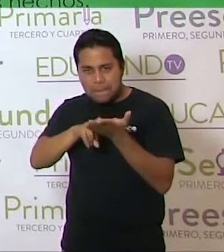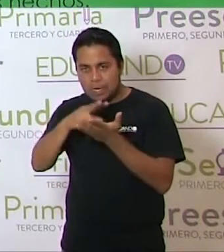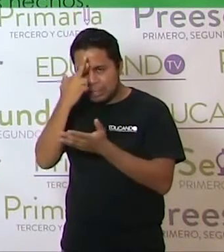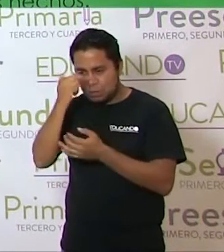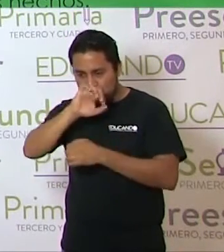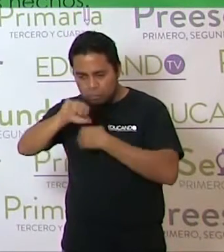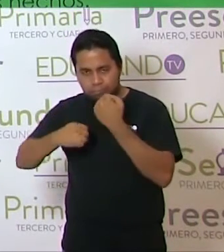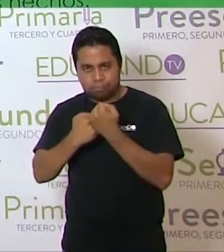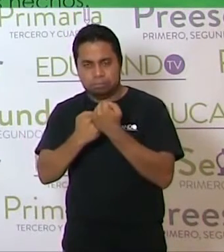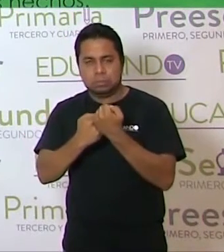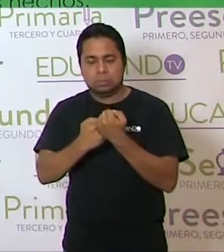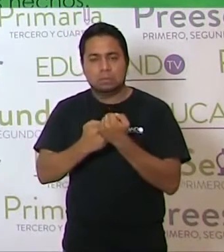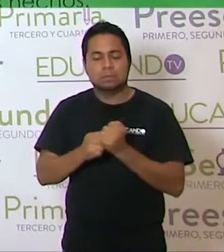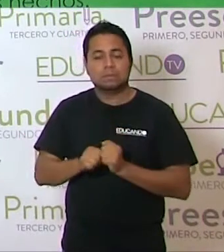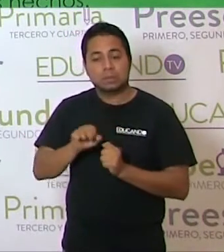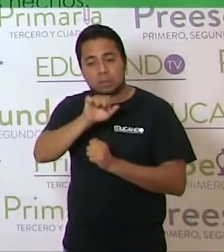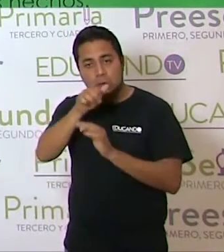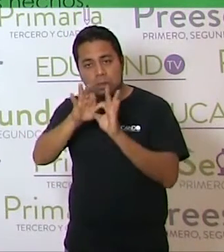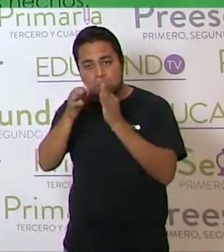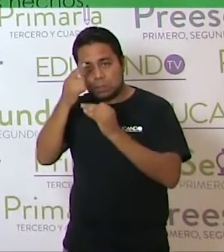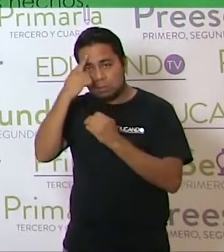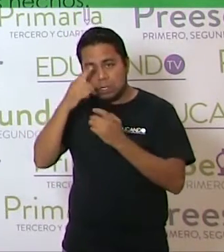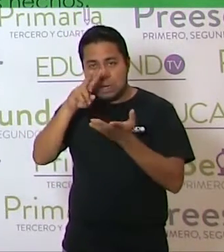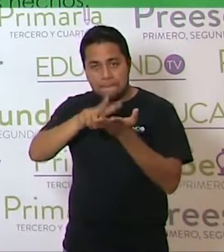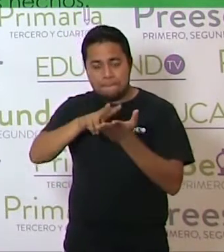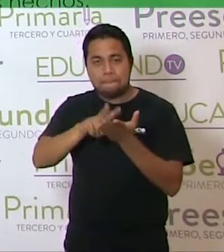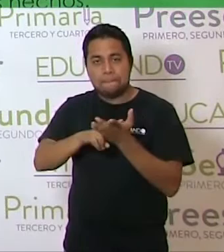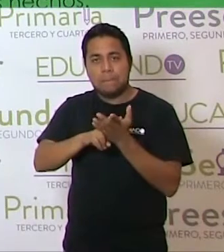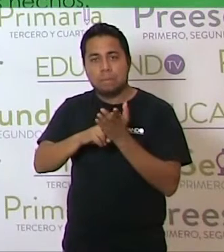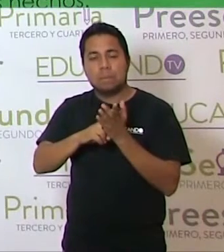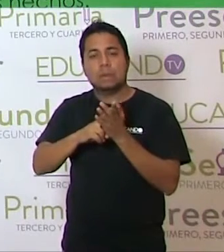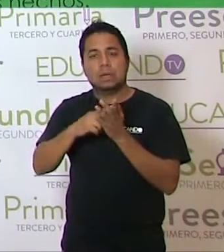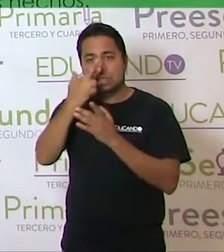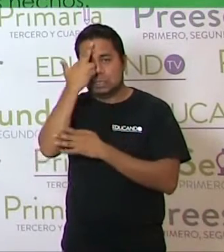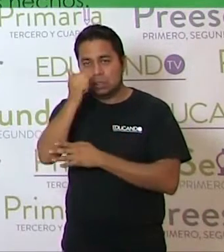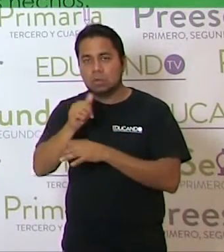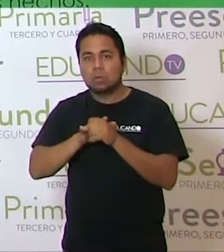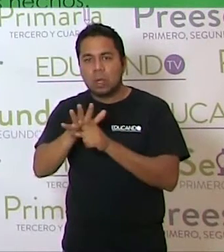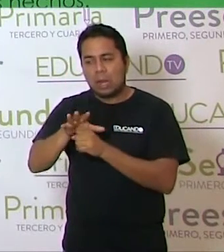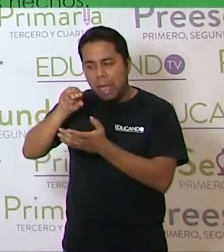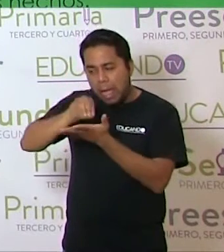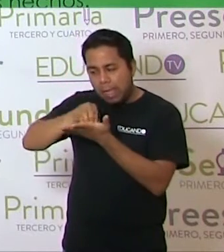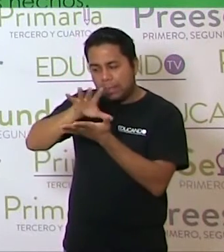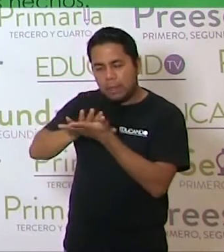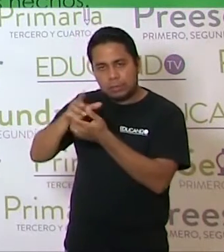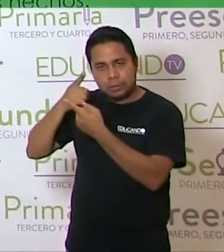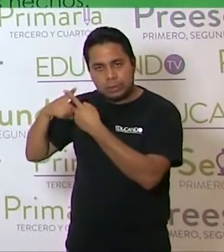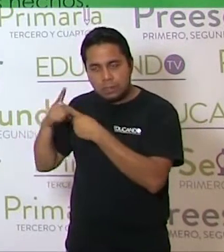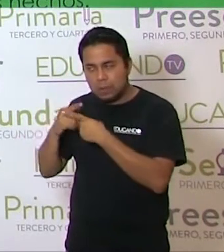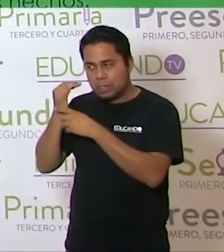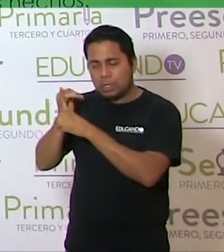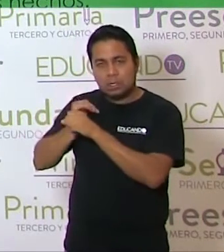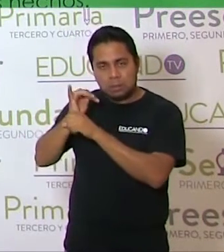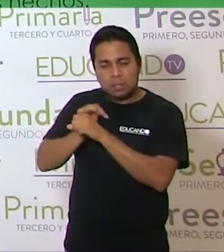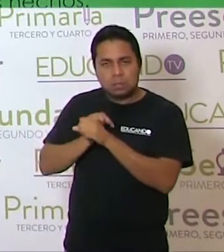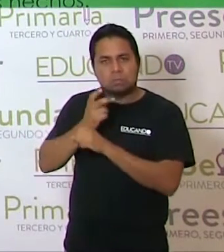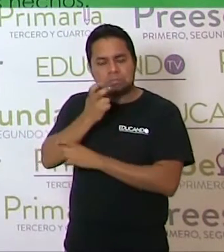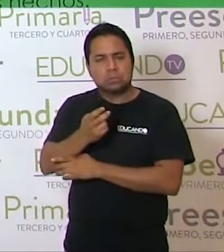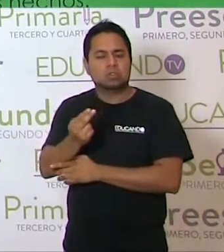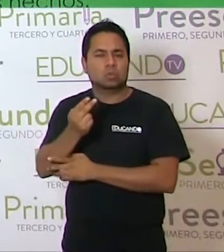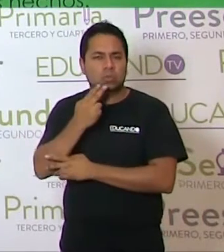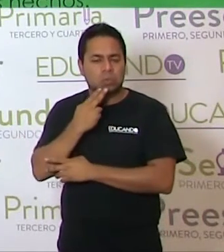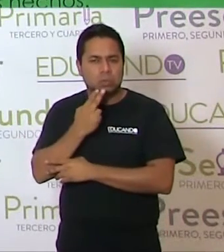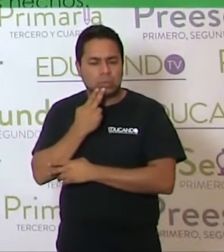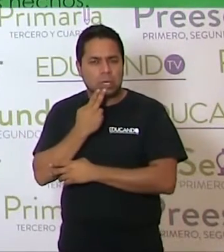otra forma de validar un argumento son los datos de investigación esto usualmente se usa más